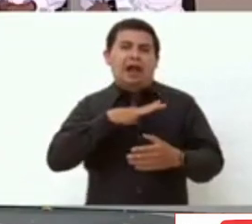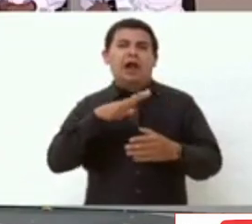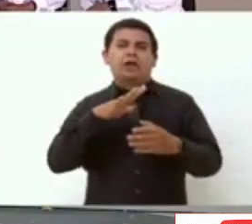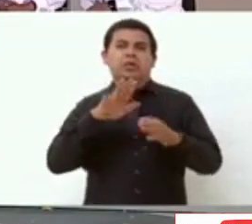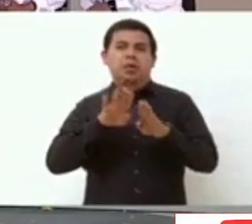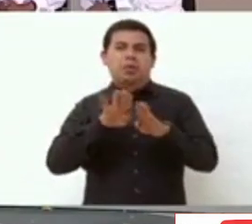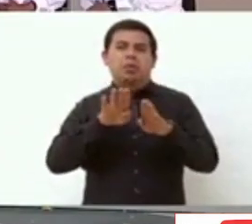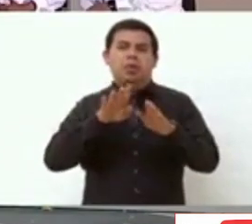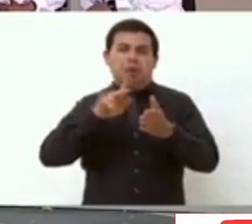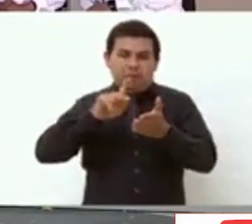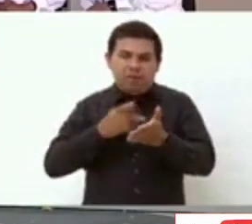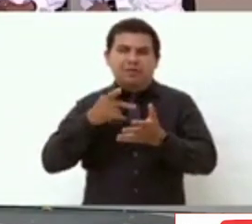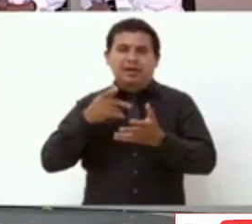salir.